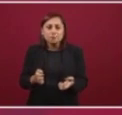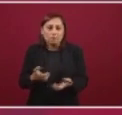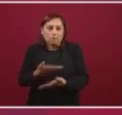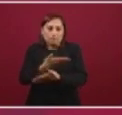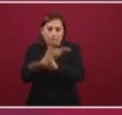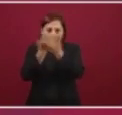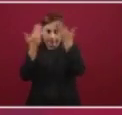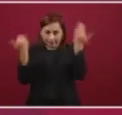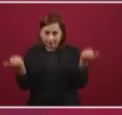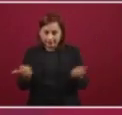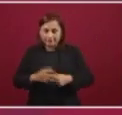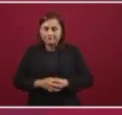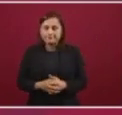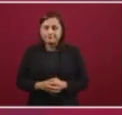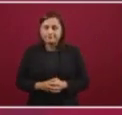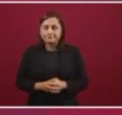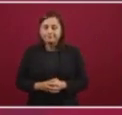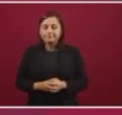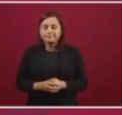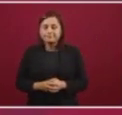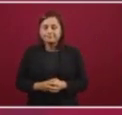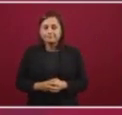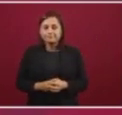Yo acabo de mandar